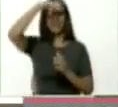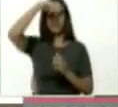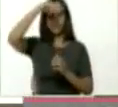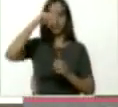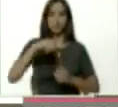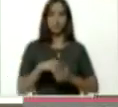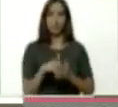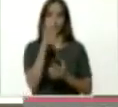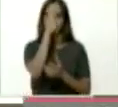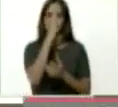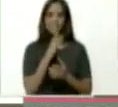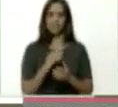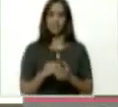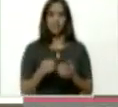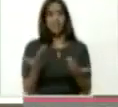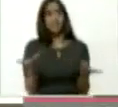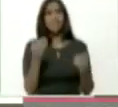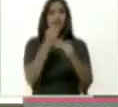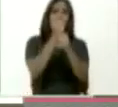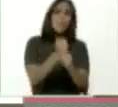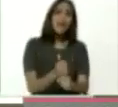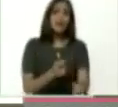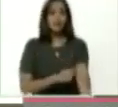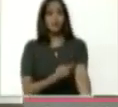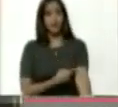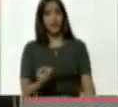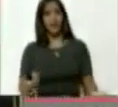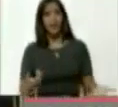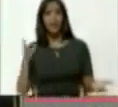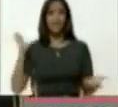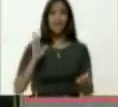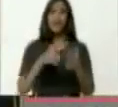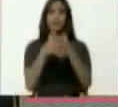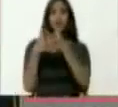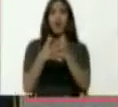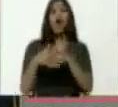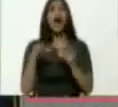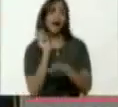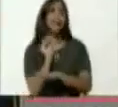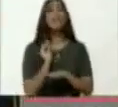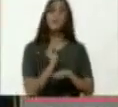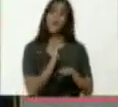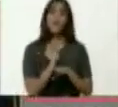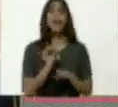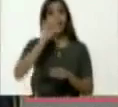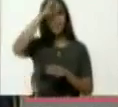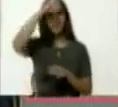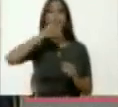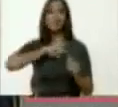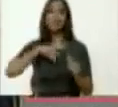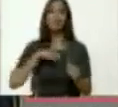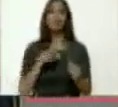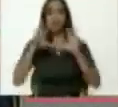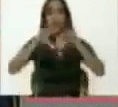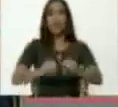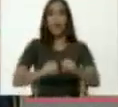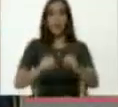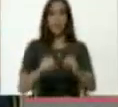¿Qué estamos esperando, hermano? Que vengan los gringos y digan, no, hay que cuidar el Amazonas, entonces tomamos territorialmente el